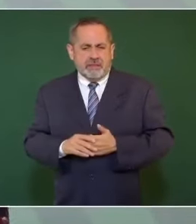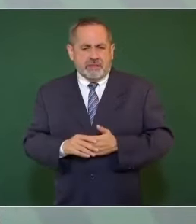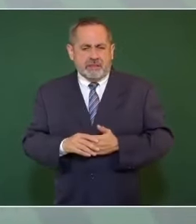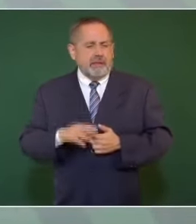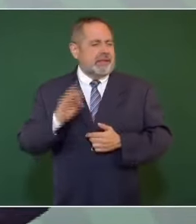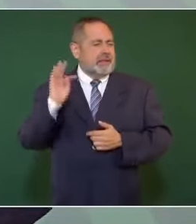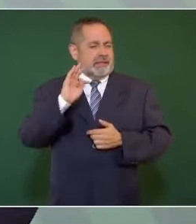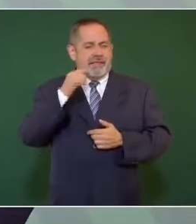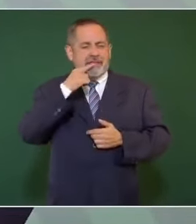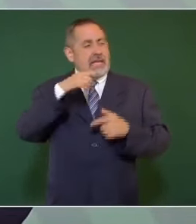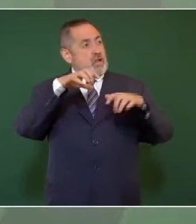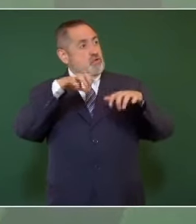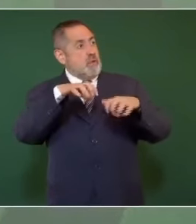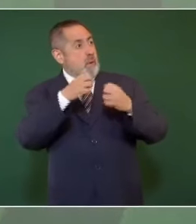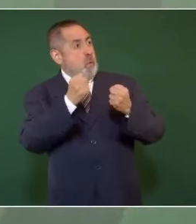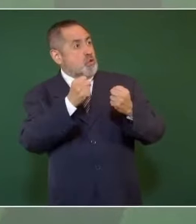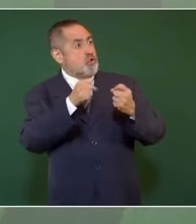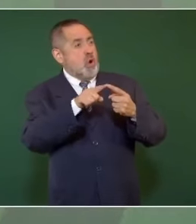salpicaba abajo,